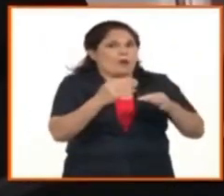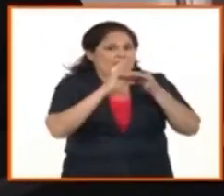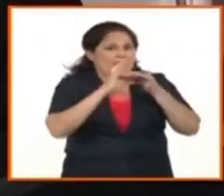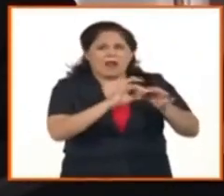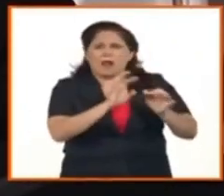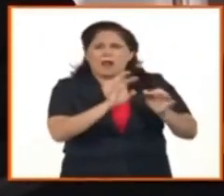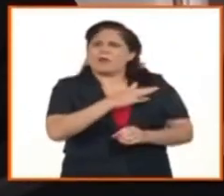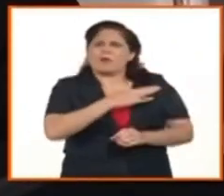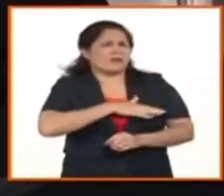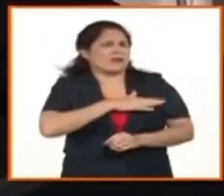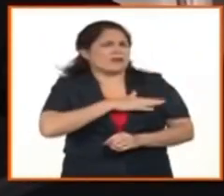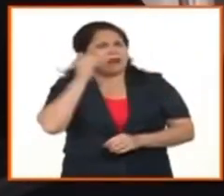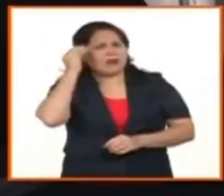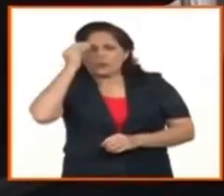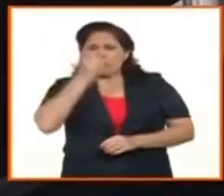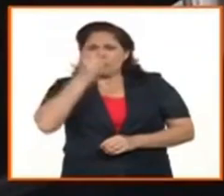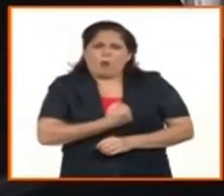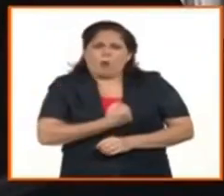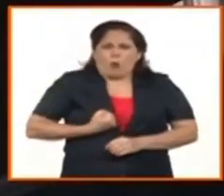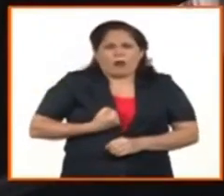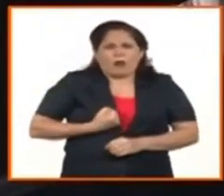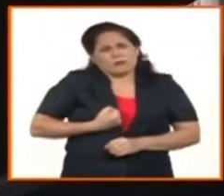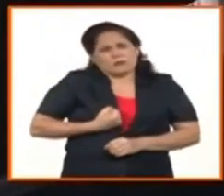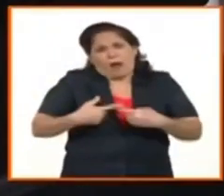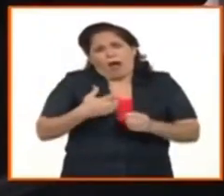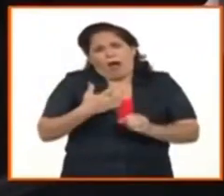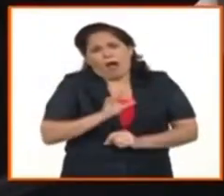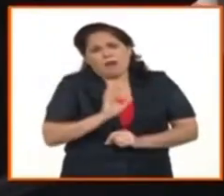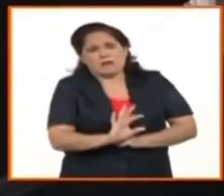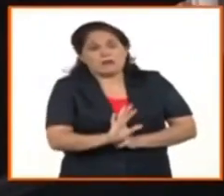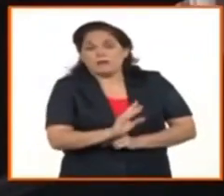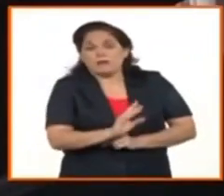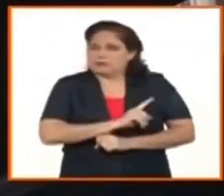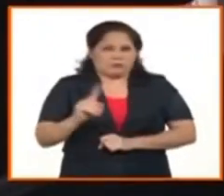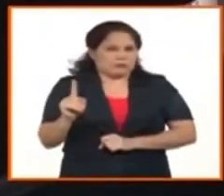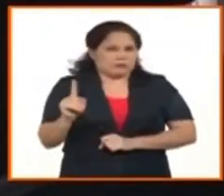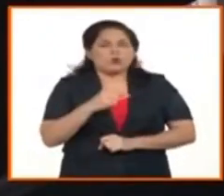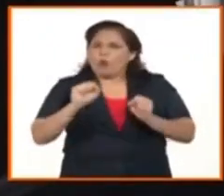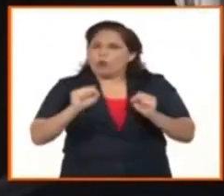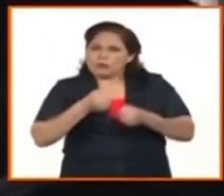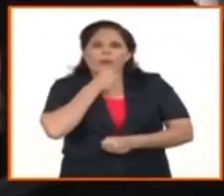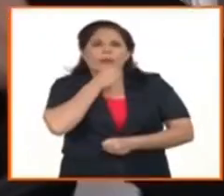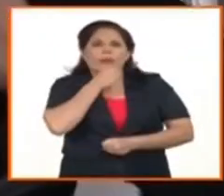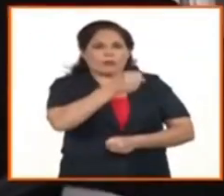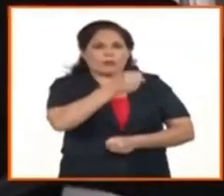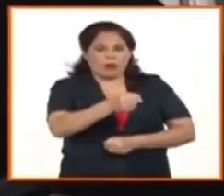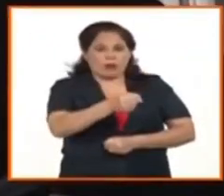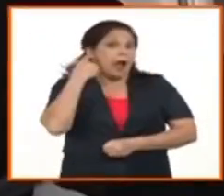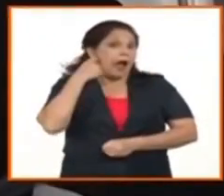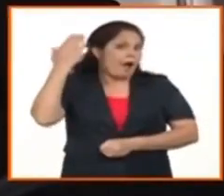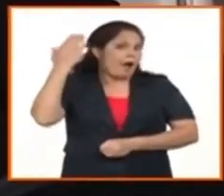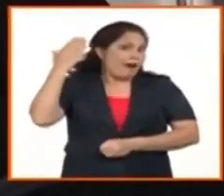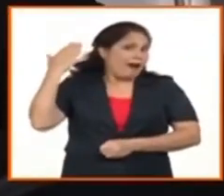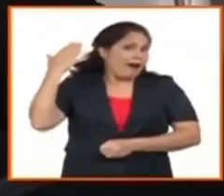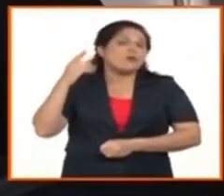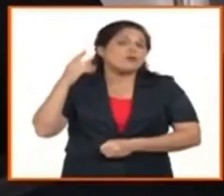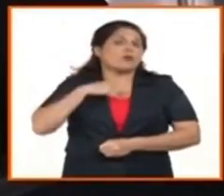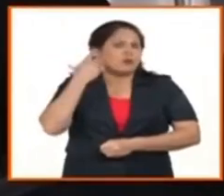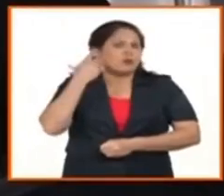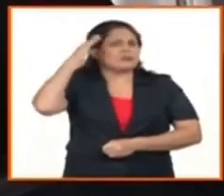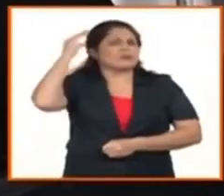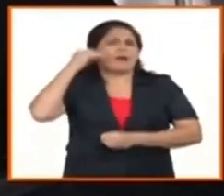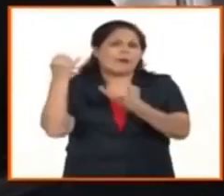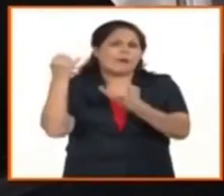pero lo que quiero decir es que llevamos muchos años con información con